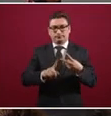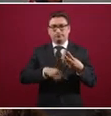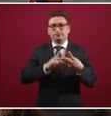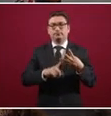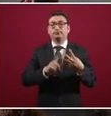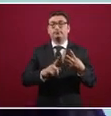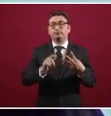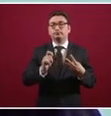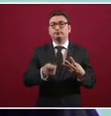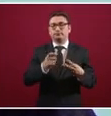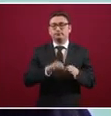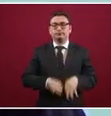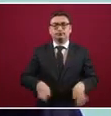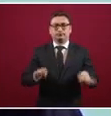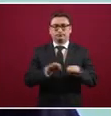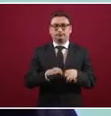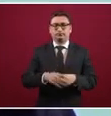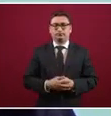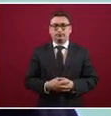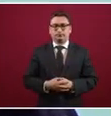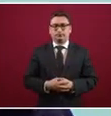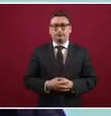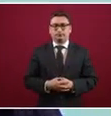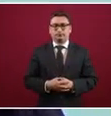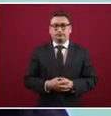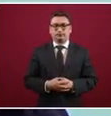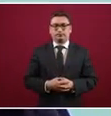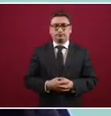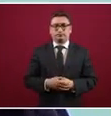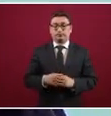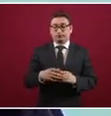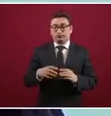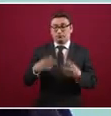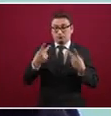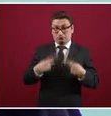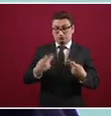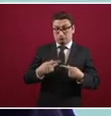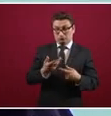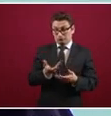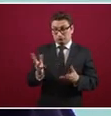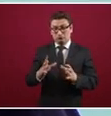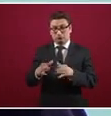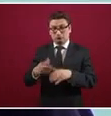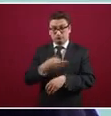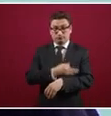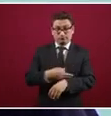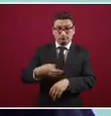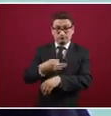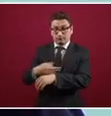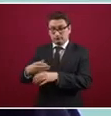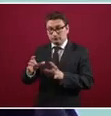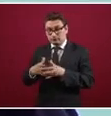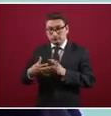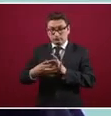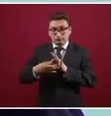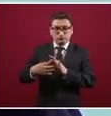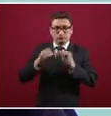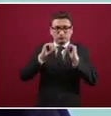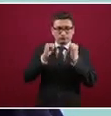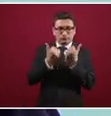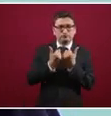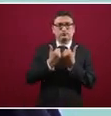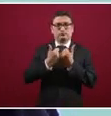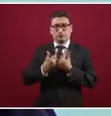importante estamos creando junto con las familias y si quiero subrayar junto con las familias la sociedad civil las organizaciones